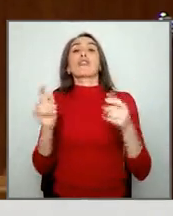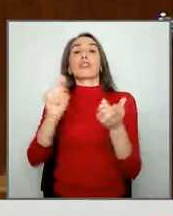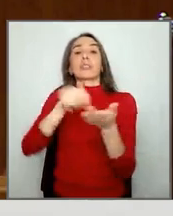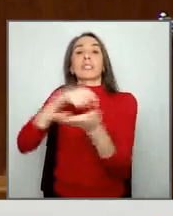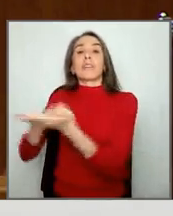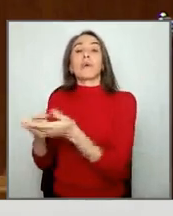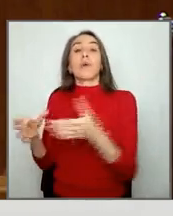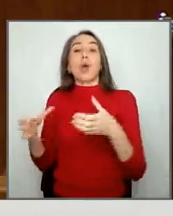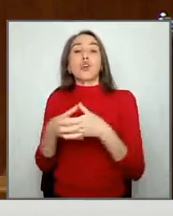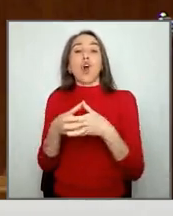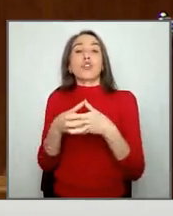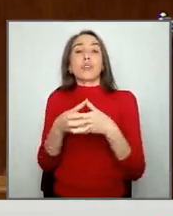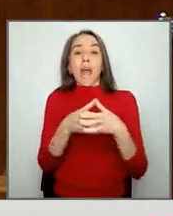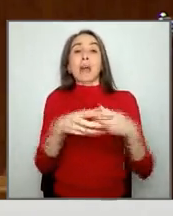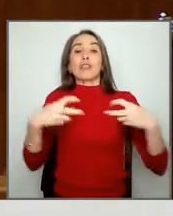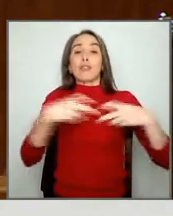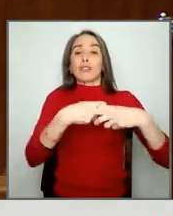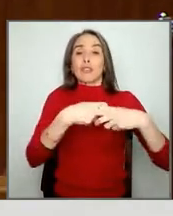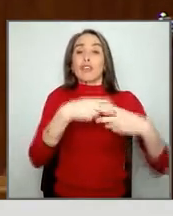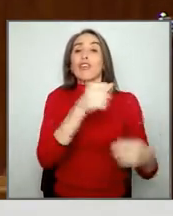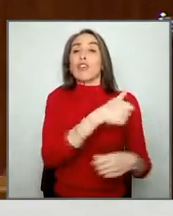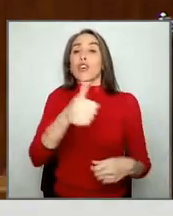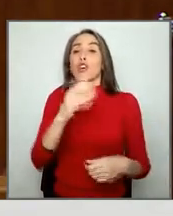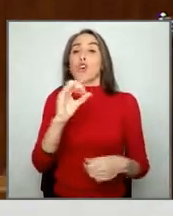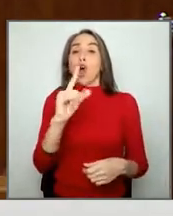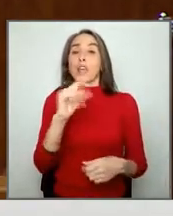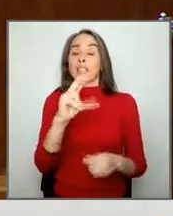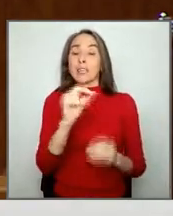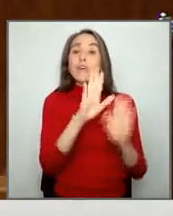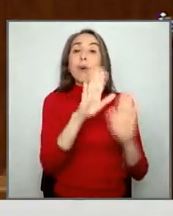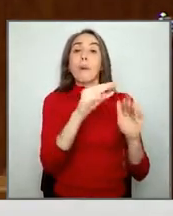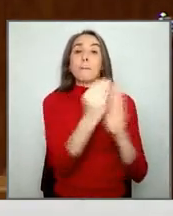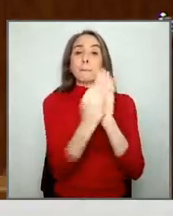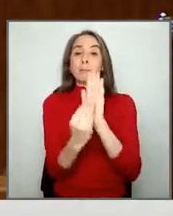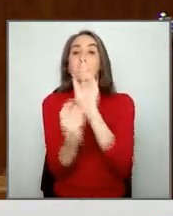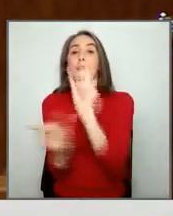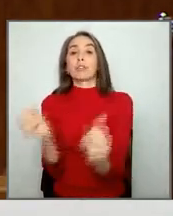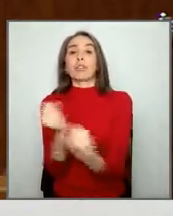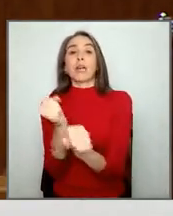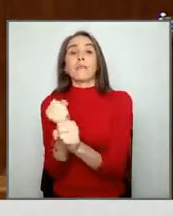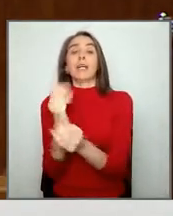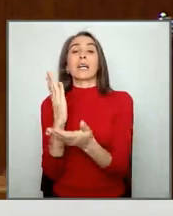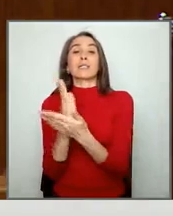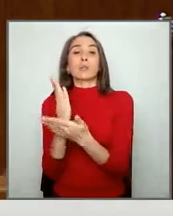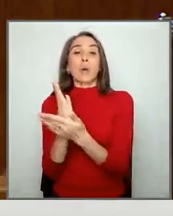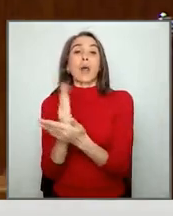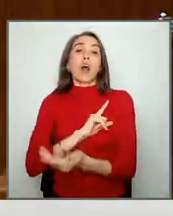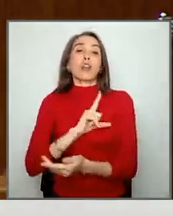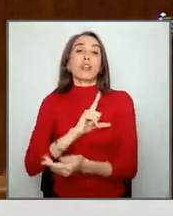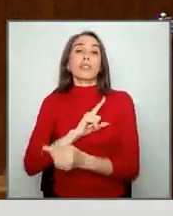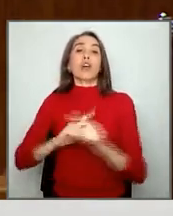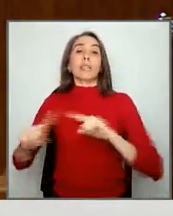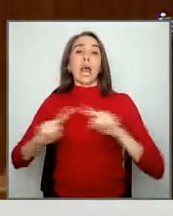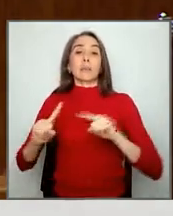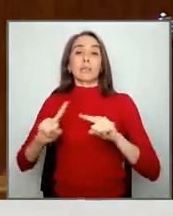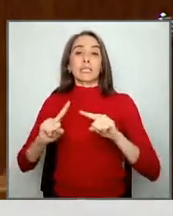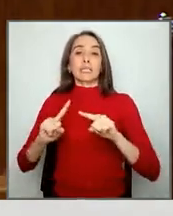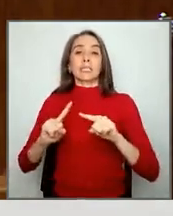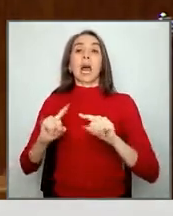individuales de trabajo de quienes se desempeñan en establecimientos educacionales administrados por una corporación